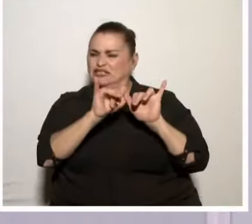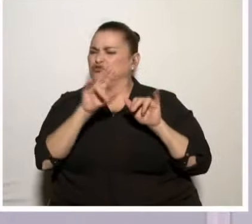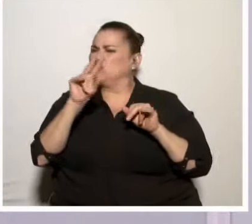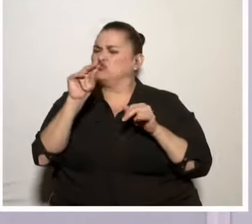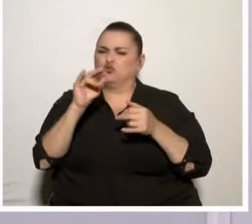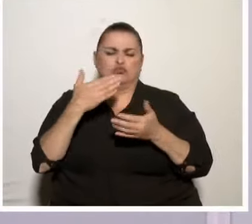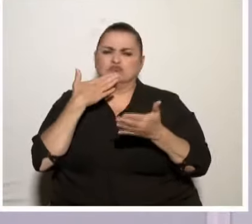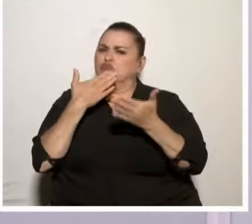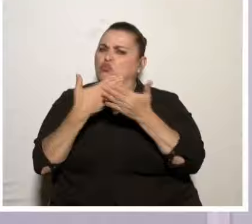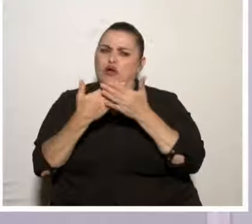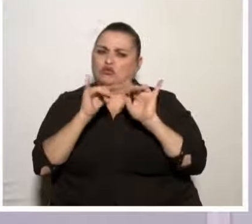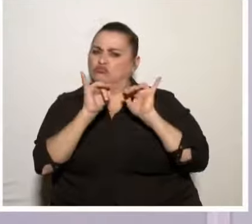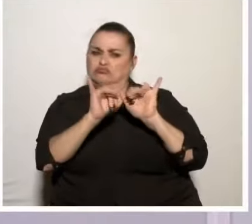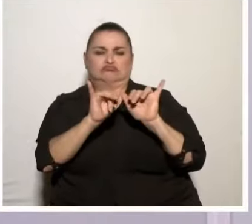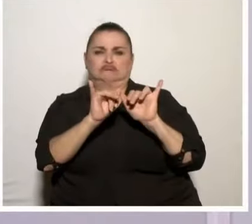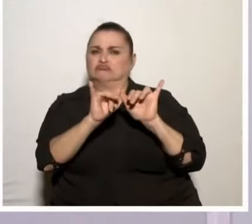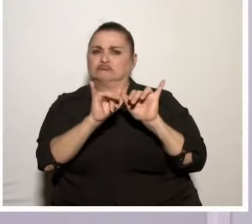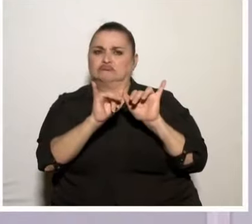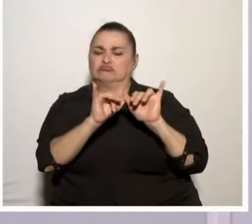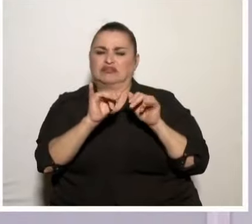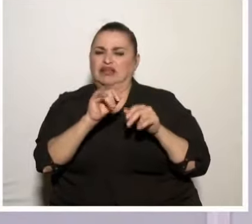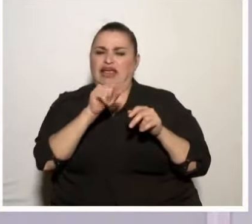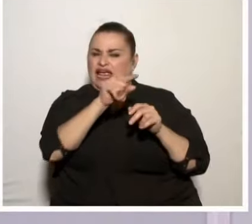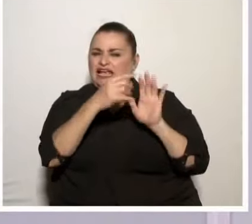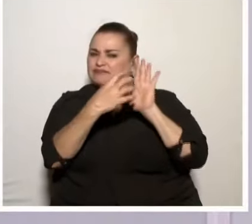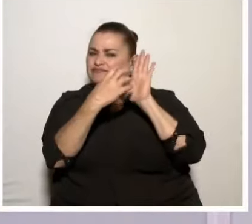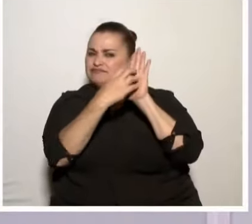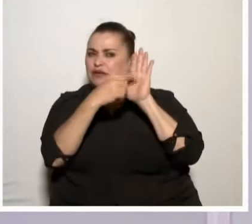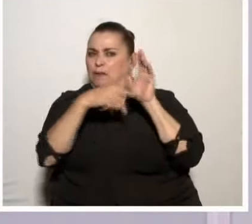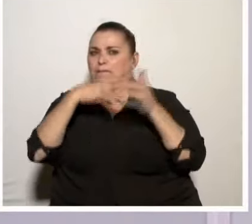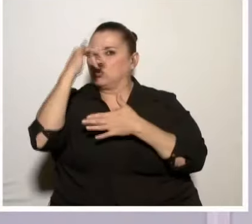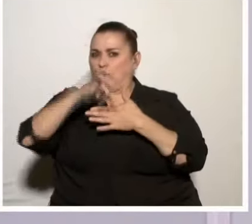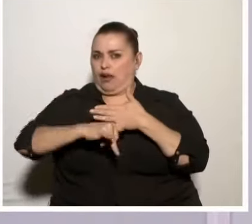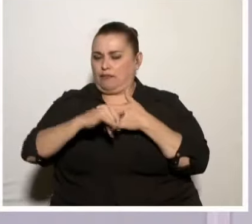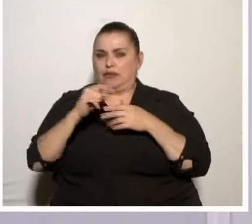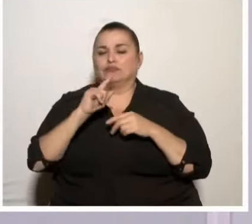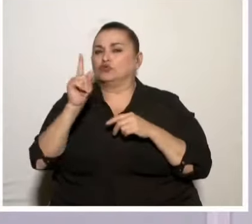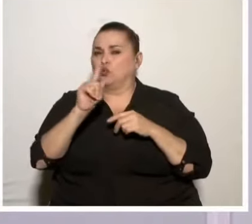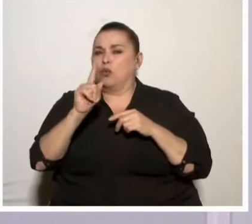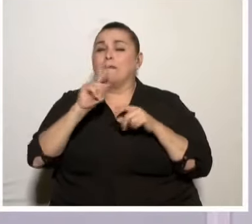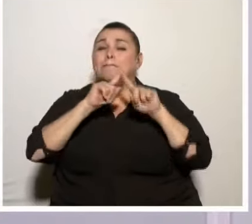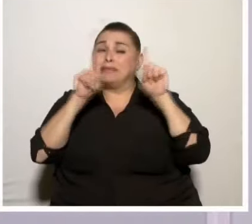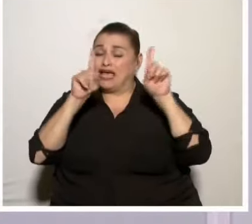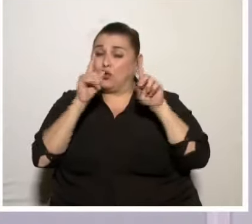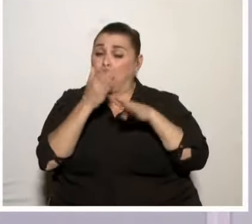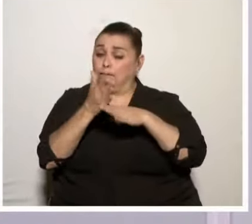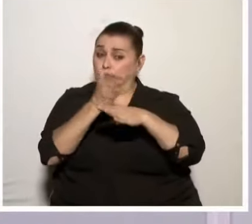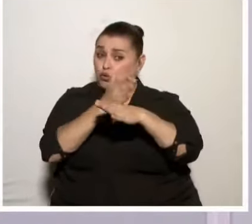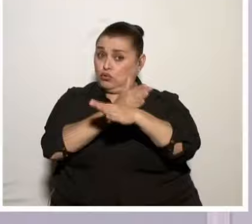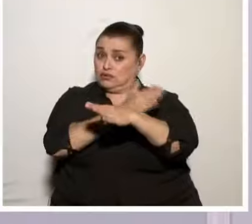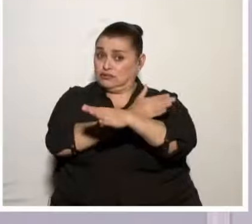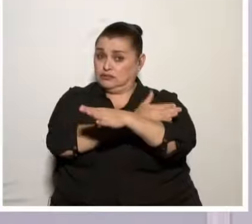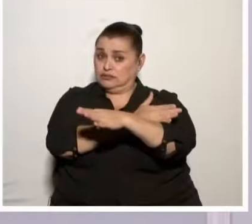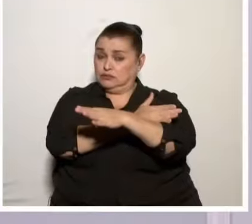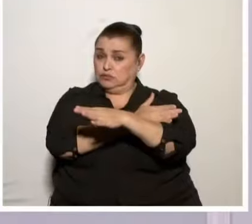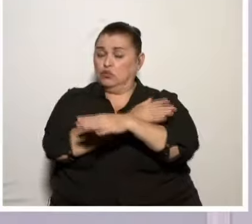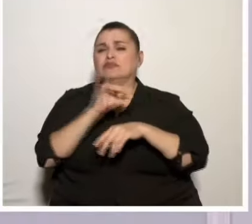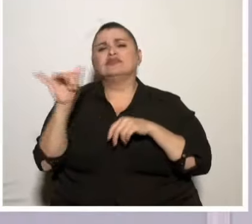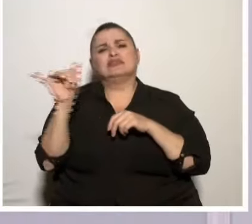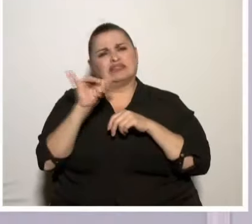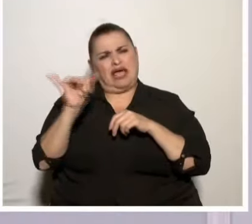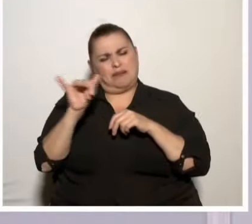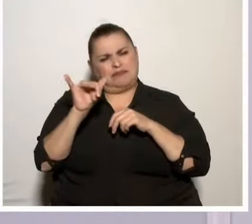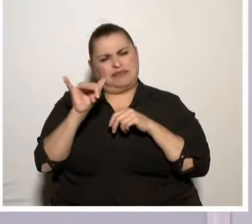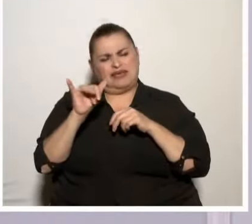aberración tener esto ahí en ese programa. Pero el progresismo es también